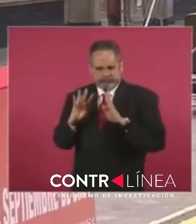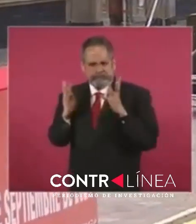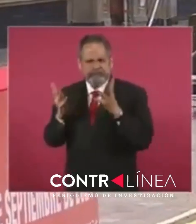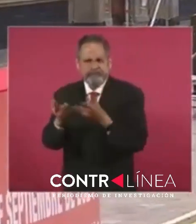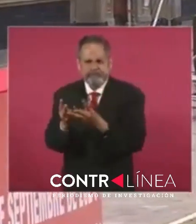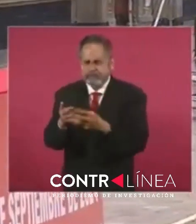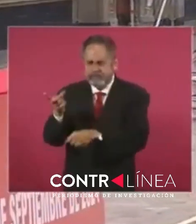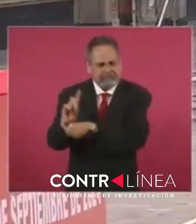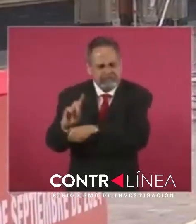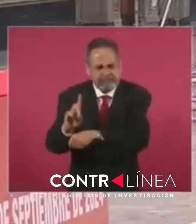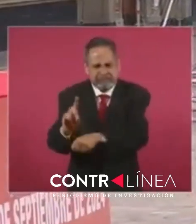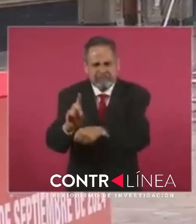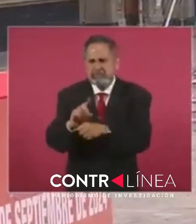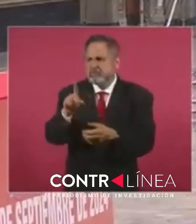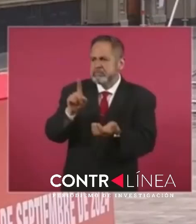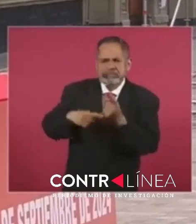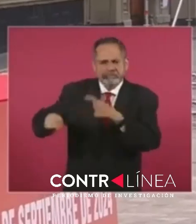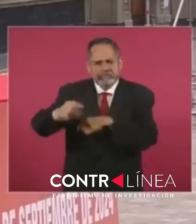Inteligencia,